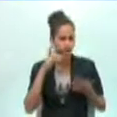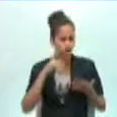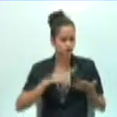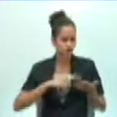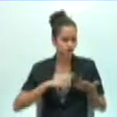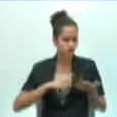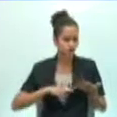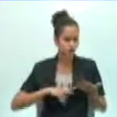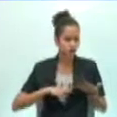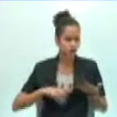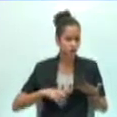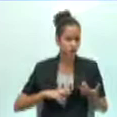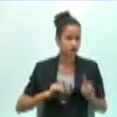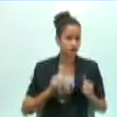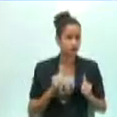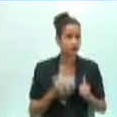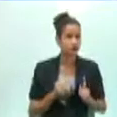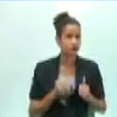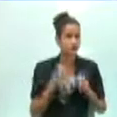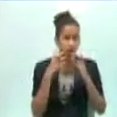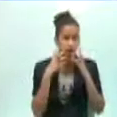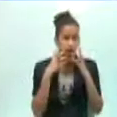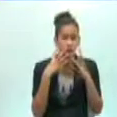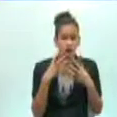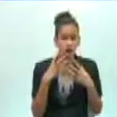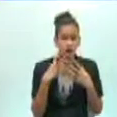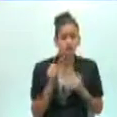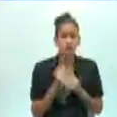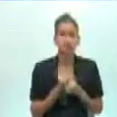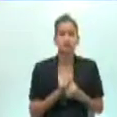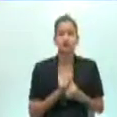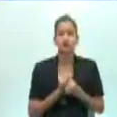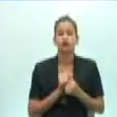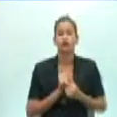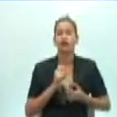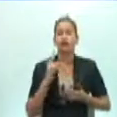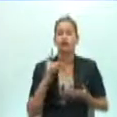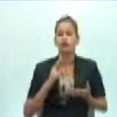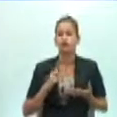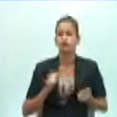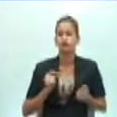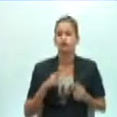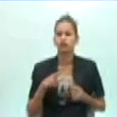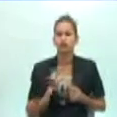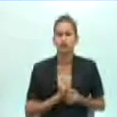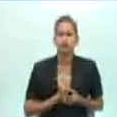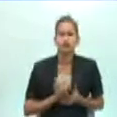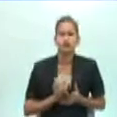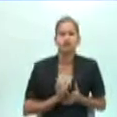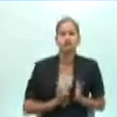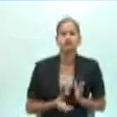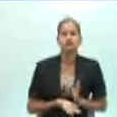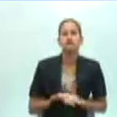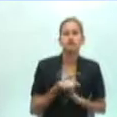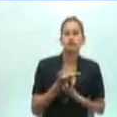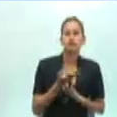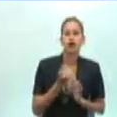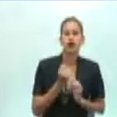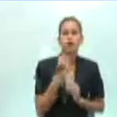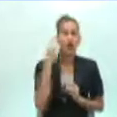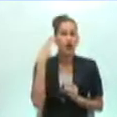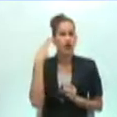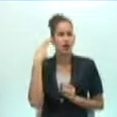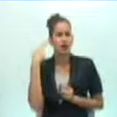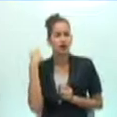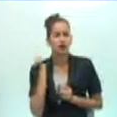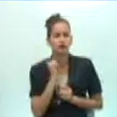tan importante lectura que ya ustedes deben haber desarrollado ciertas habilidades por lo que han venido trabajando en los centros, en las